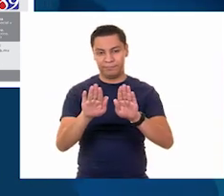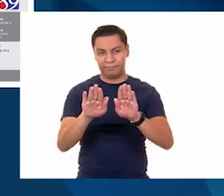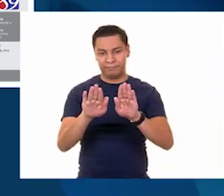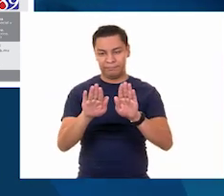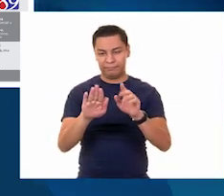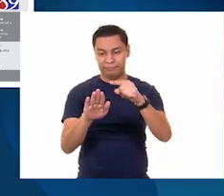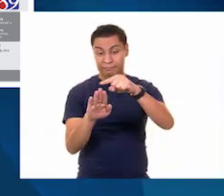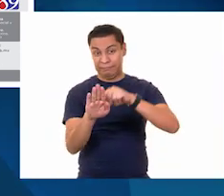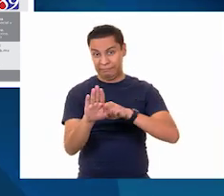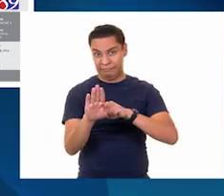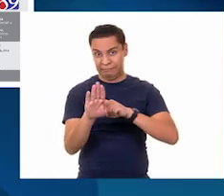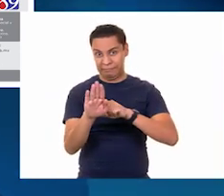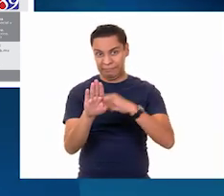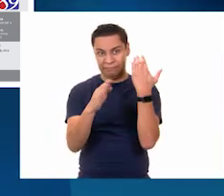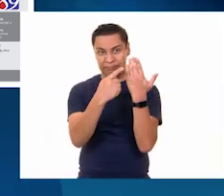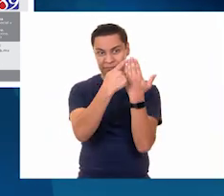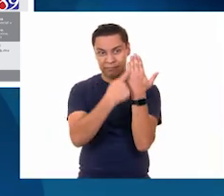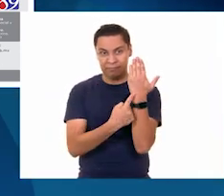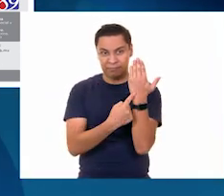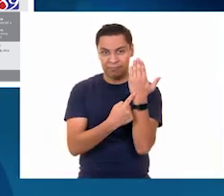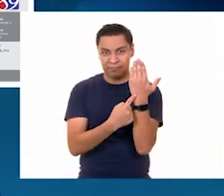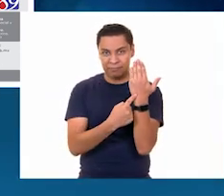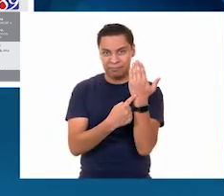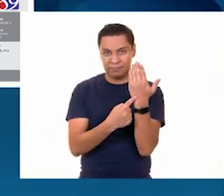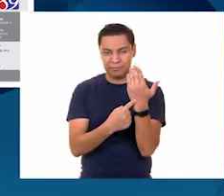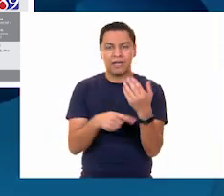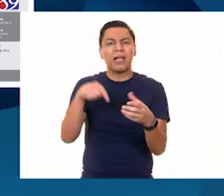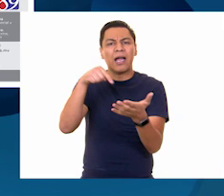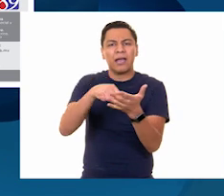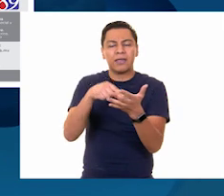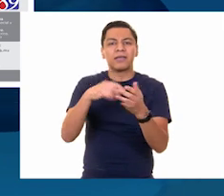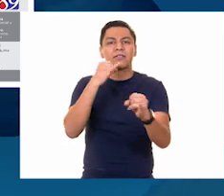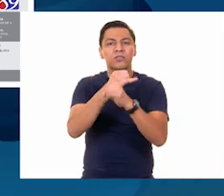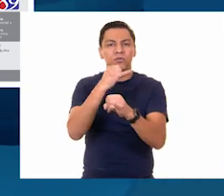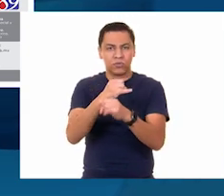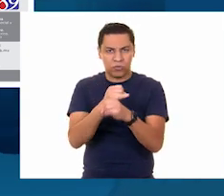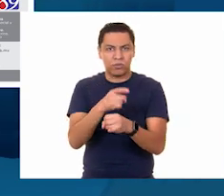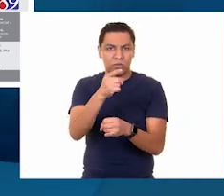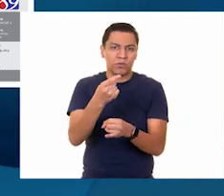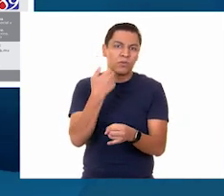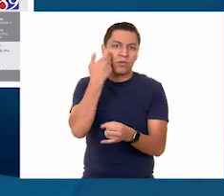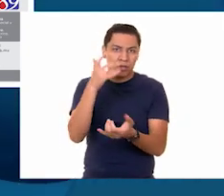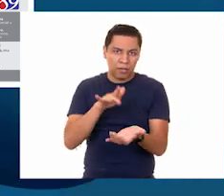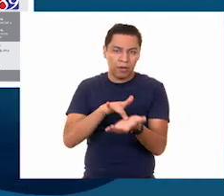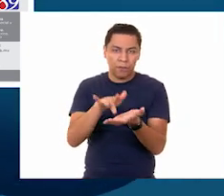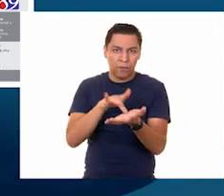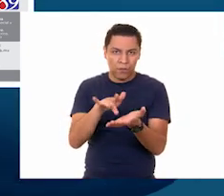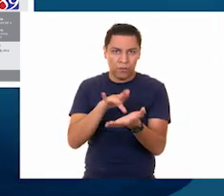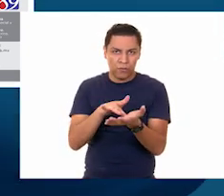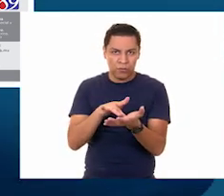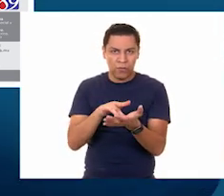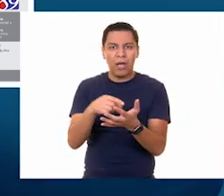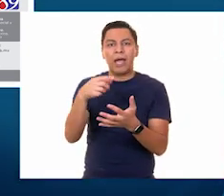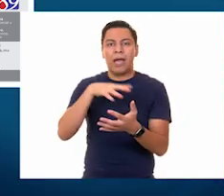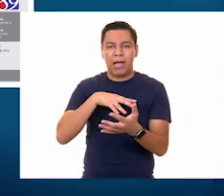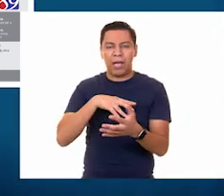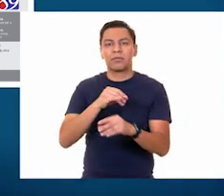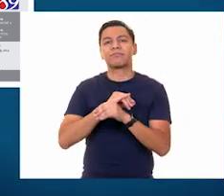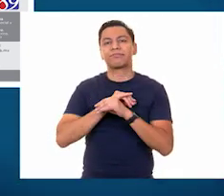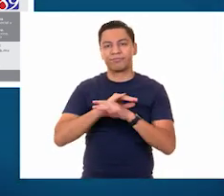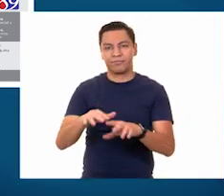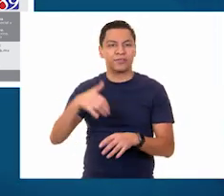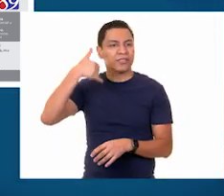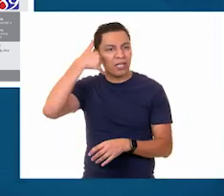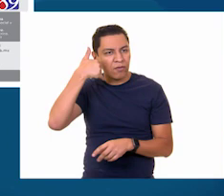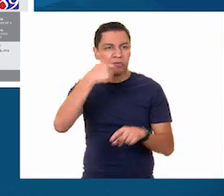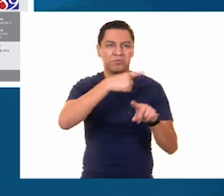¿no? Y la última incluye datos de las instituciones para solicitar apoyo. Bien, ahora vamos a revisar cada una de